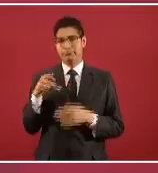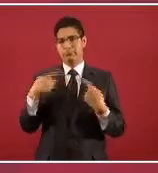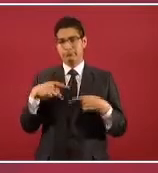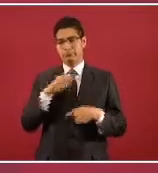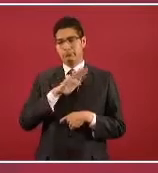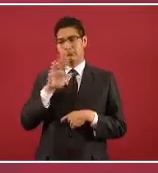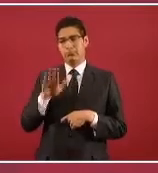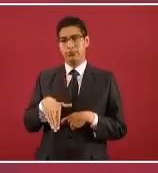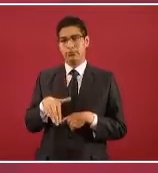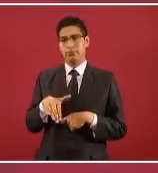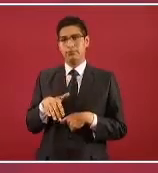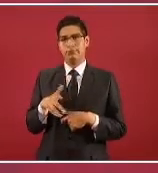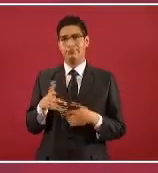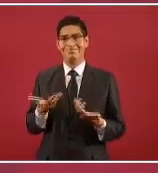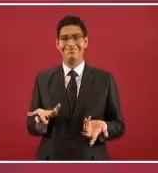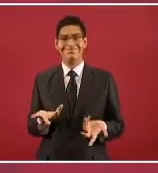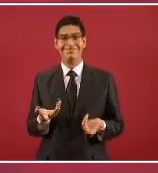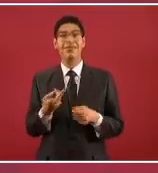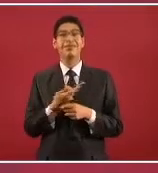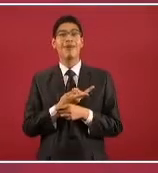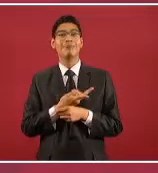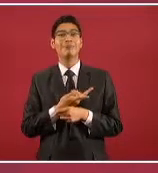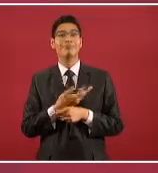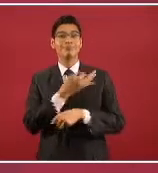las familias y los amigos